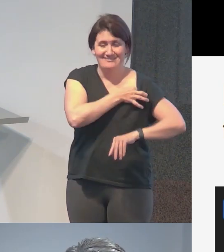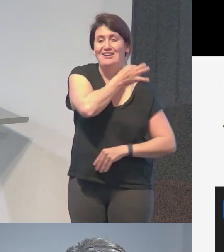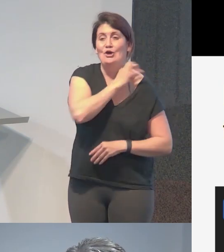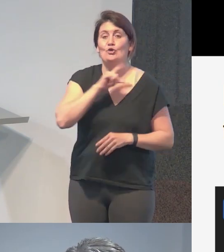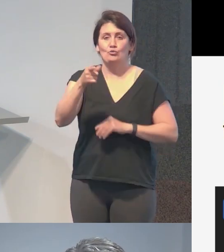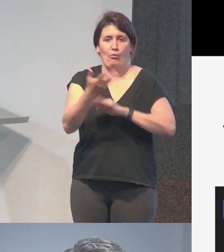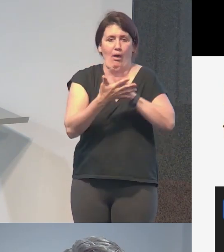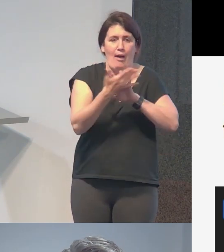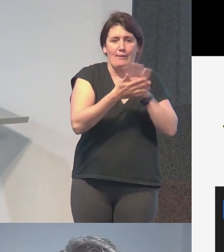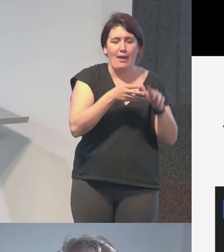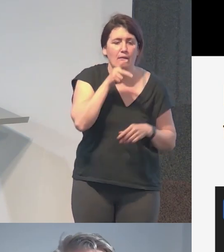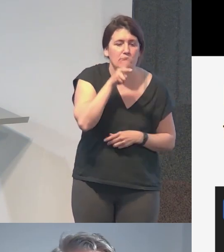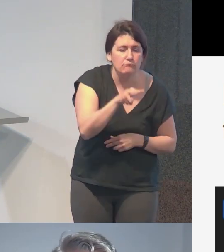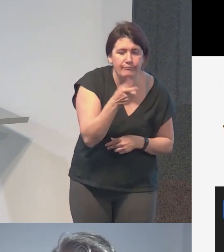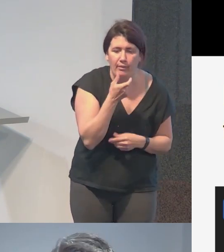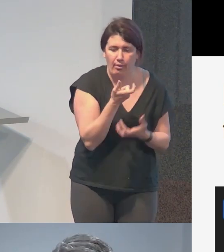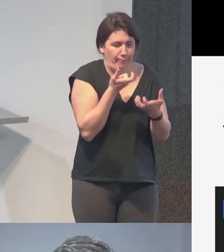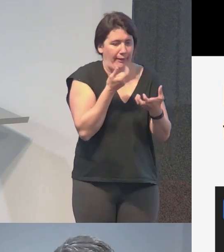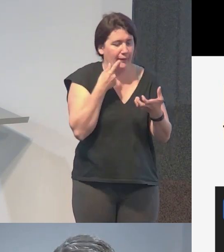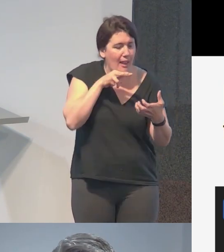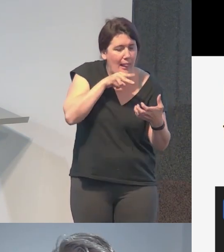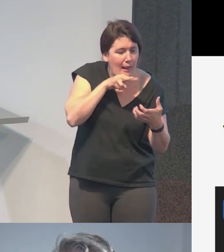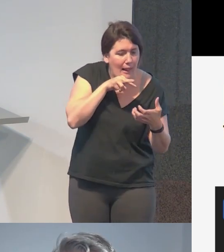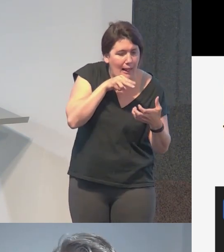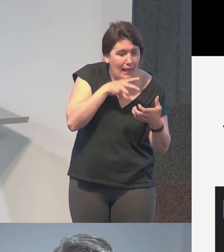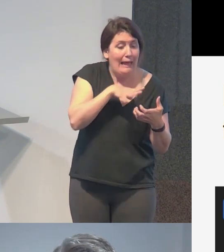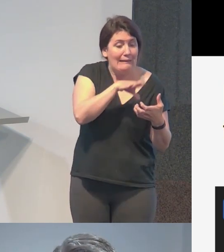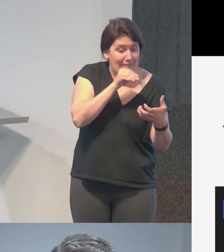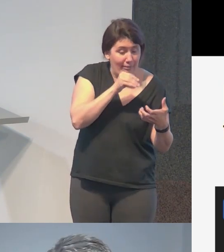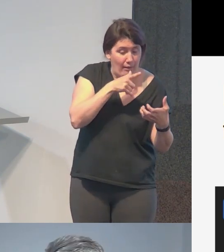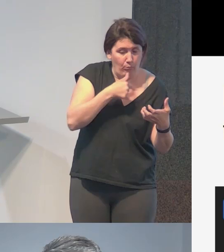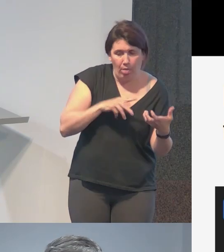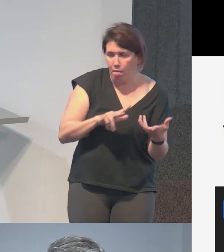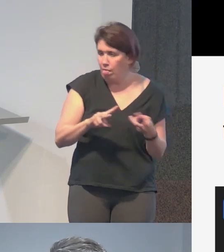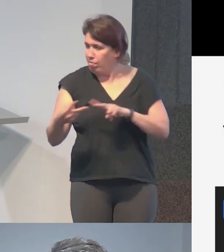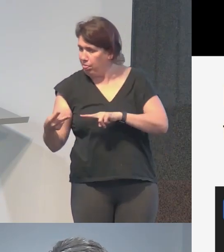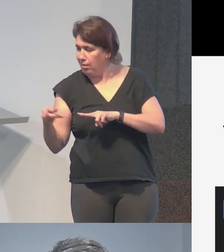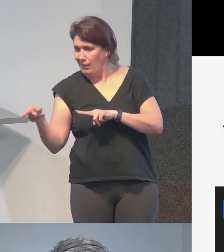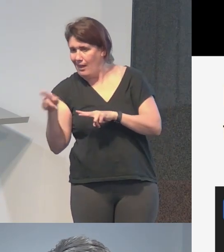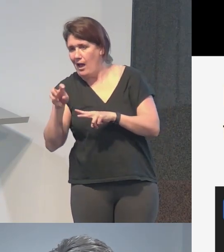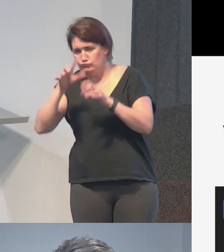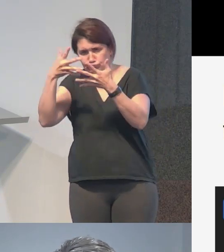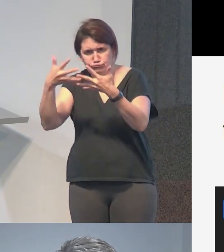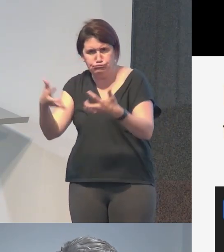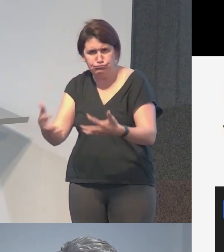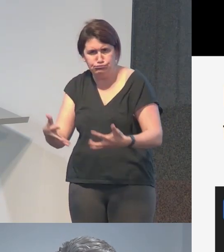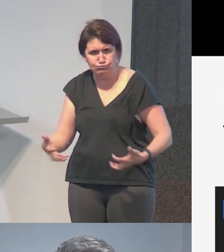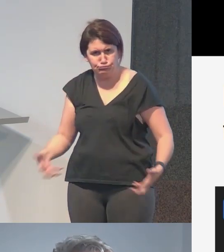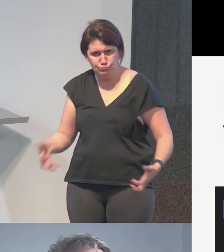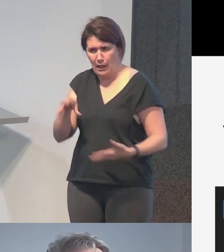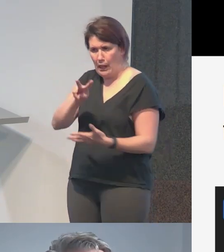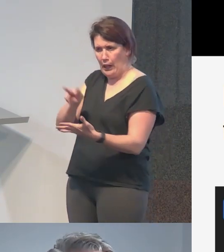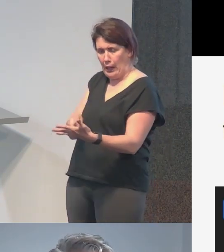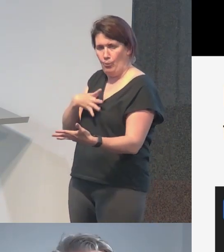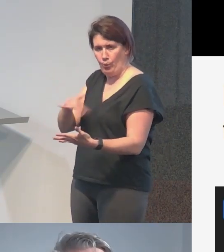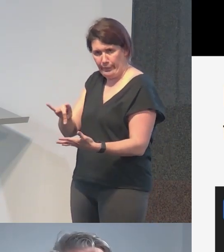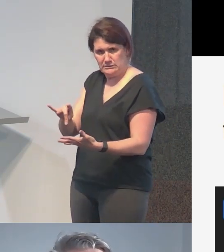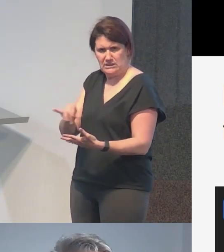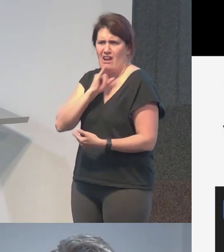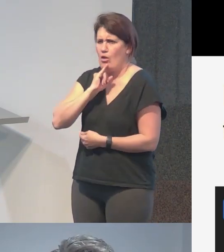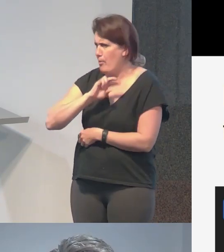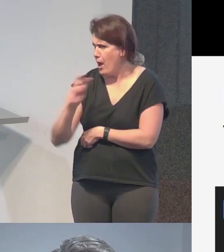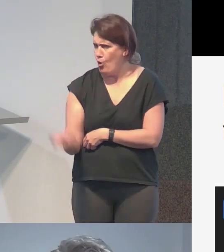a un dispositivo, te entiende y lo puede pasar a un texto en otra lengua o